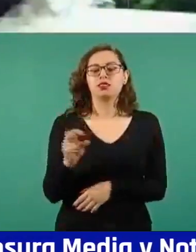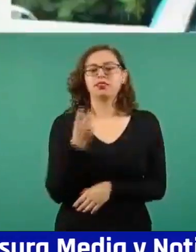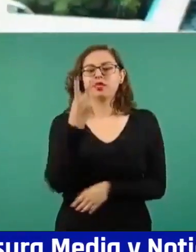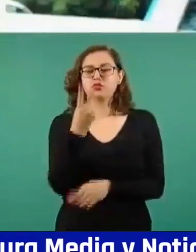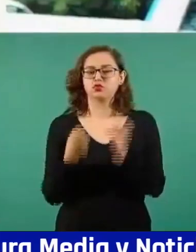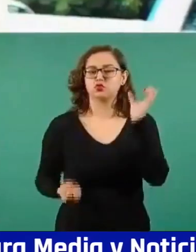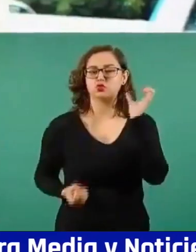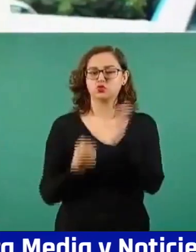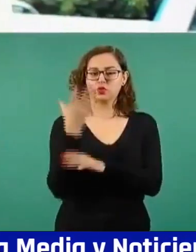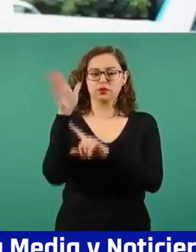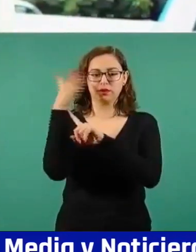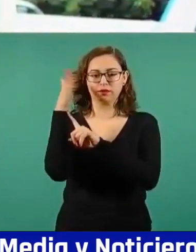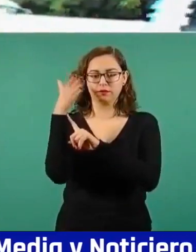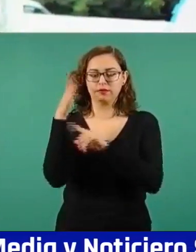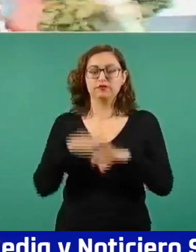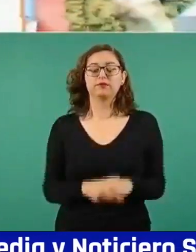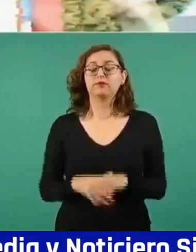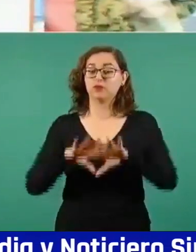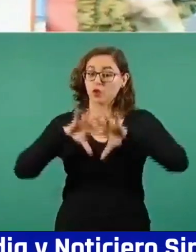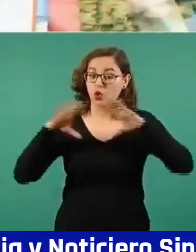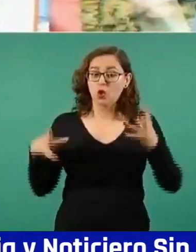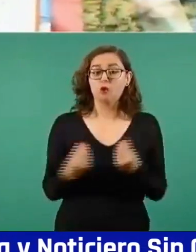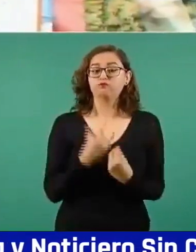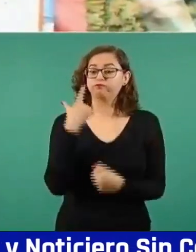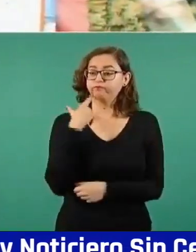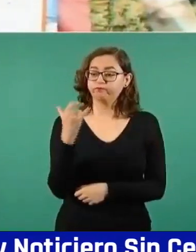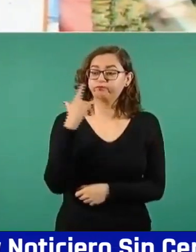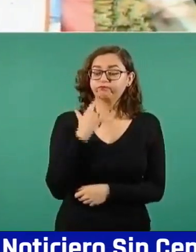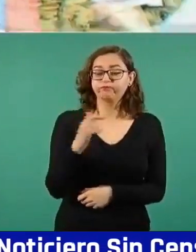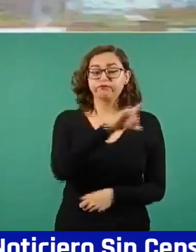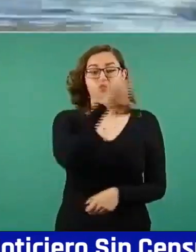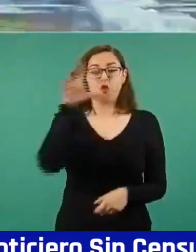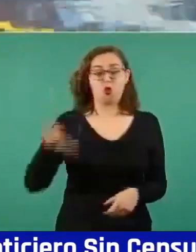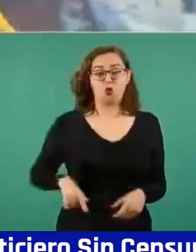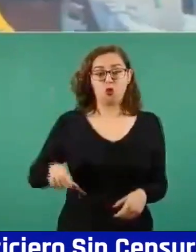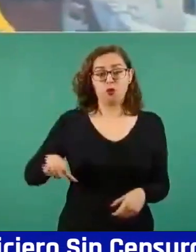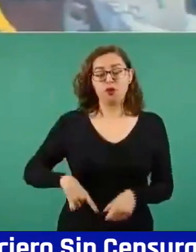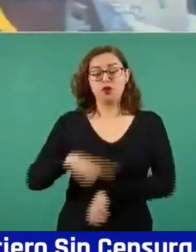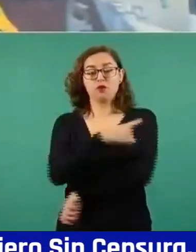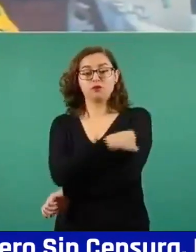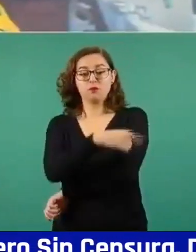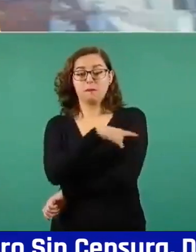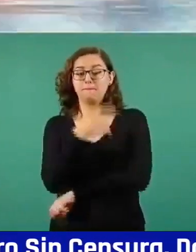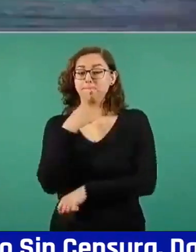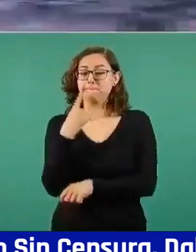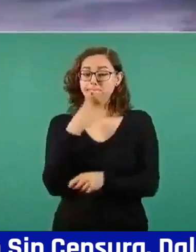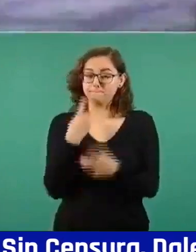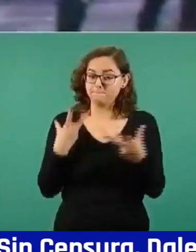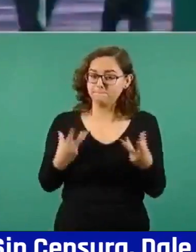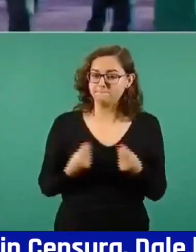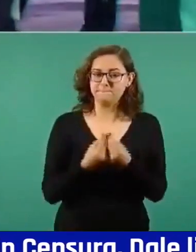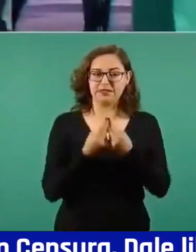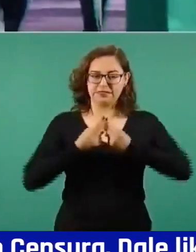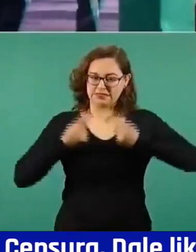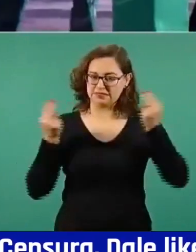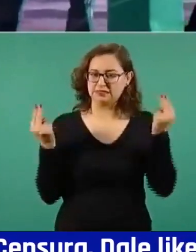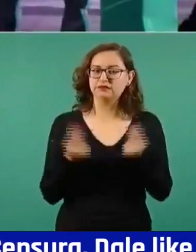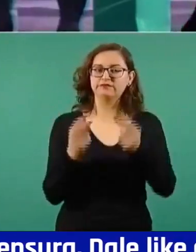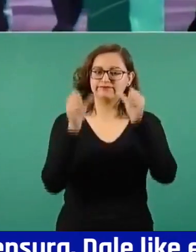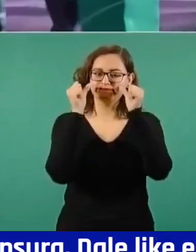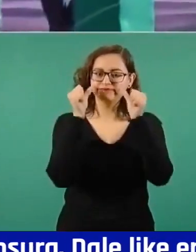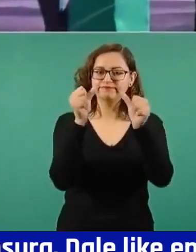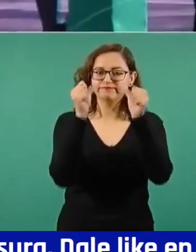es necesaria la suma de esfuerzos entre gobierno y Cruz Roja Mexicana. Seguimos